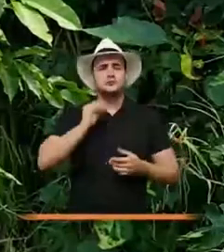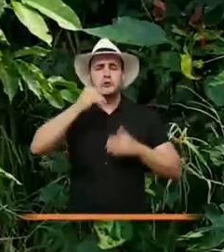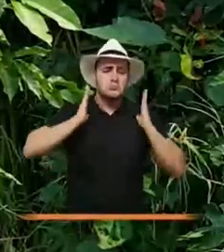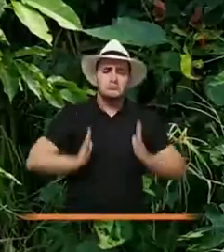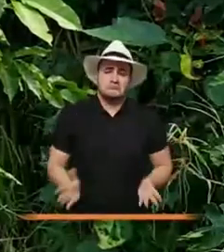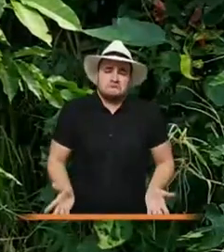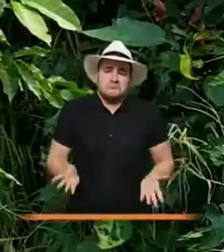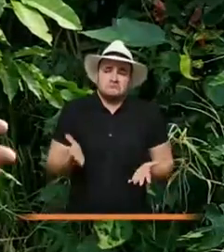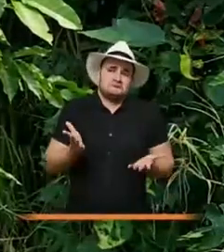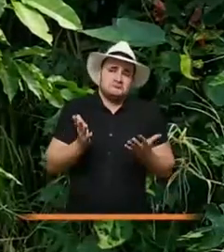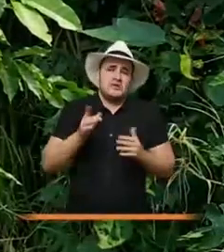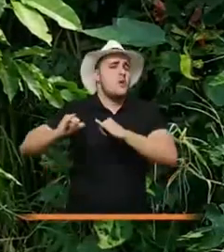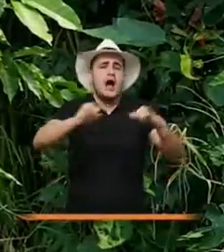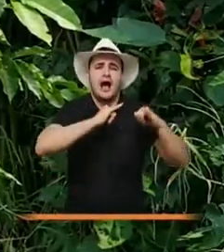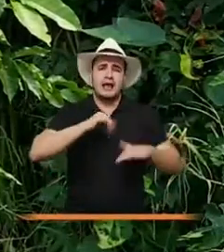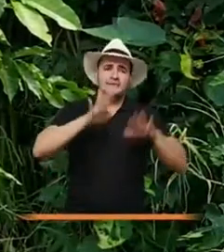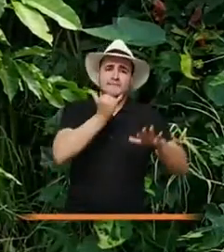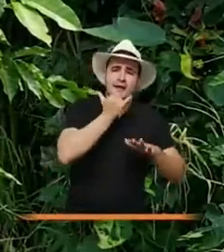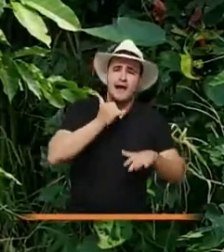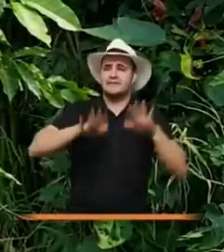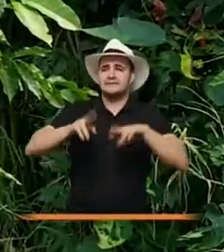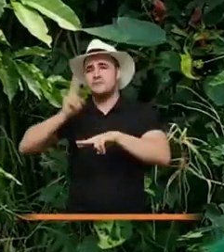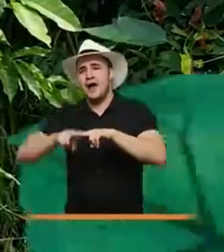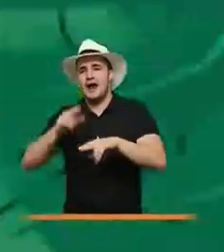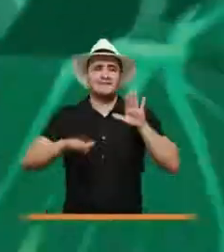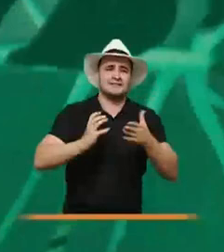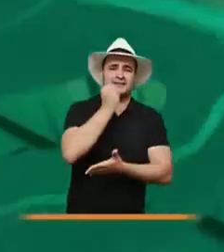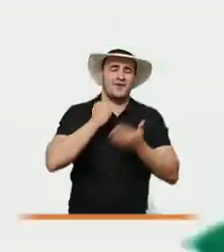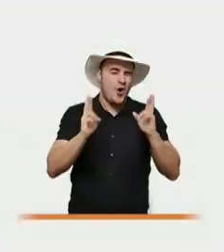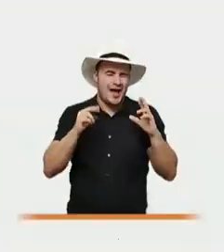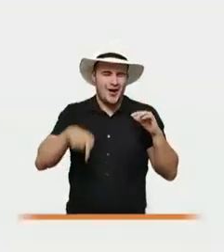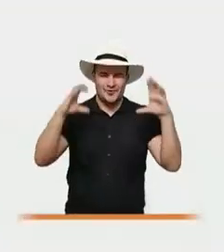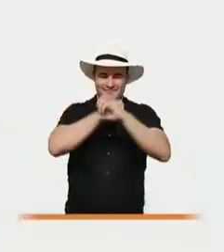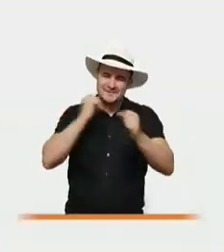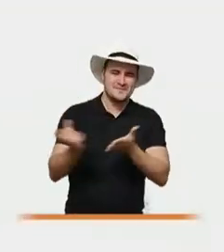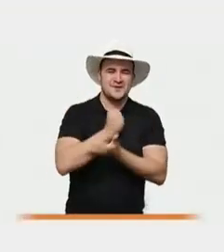corriente a veces me va bien a veces me va mal que esperemos que me vaya muy bien esta noche